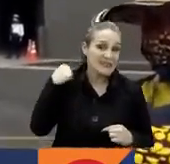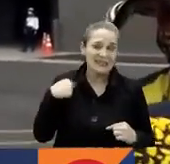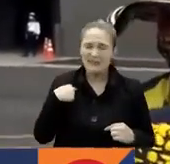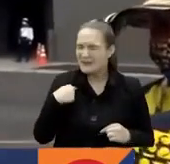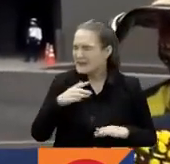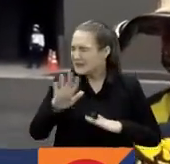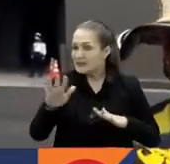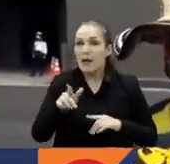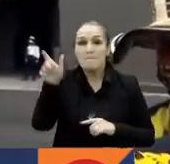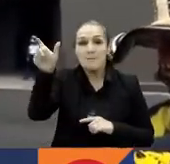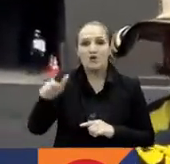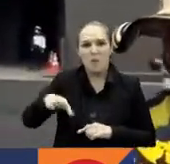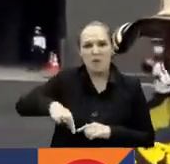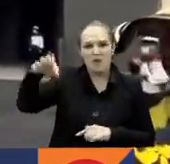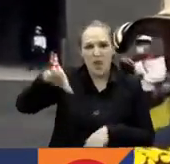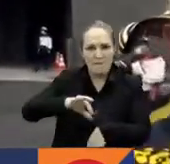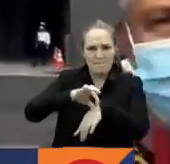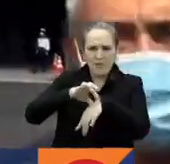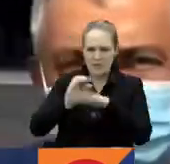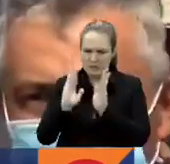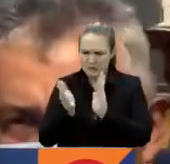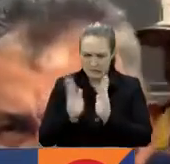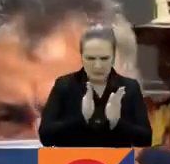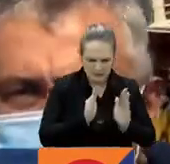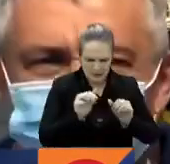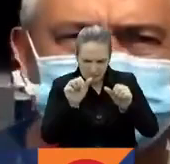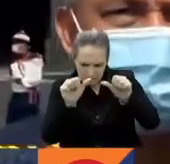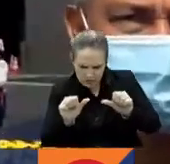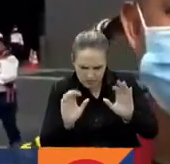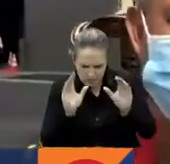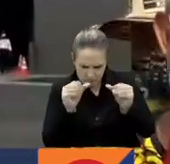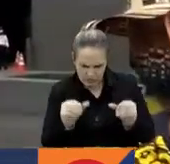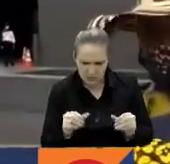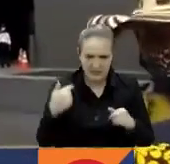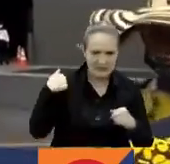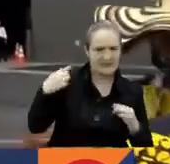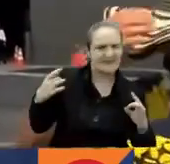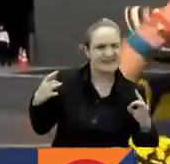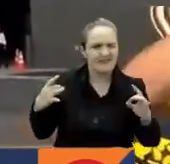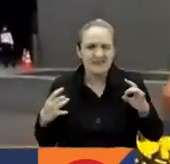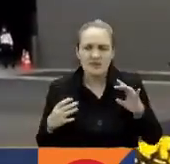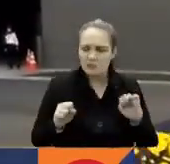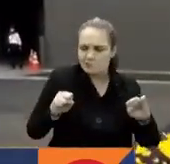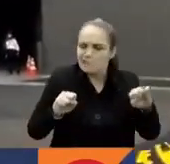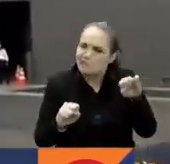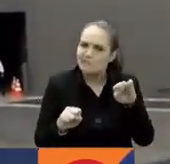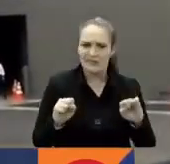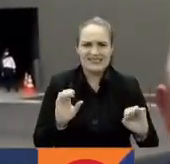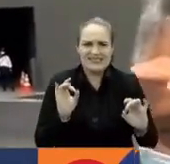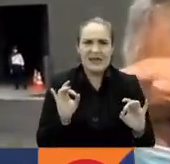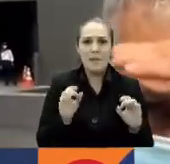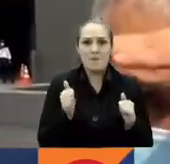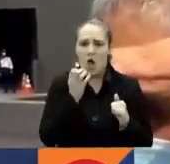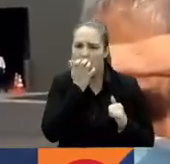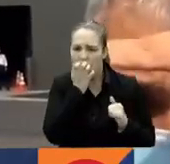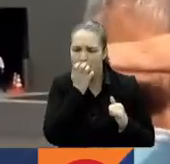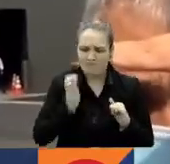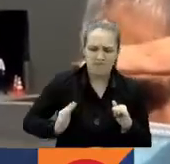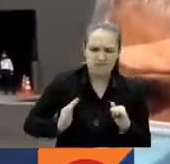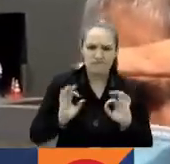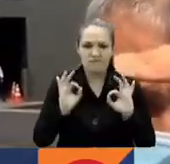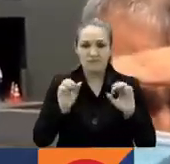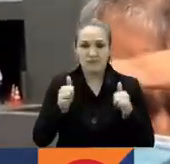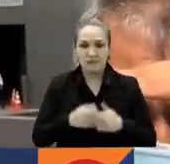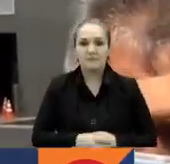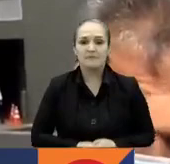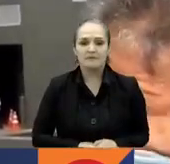al fisioterapeuta, que hicieron ahí en un momento calentándome, no dejaron que ese dolor se agravara y no me dejara. De